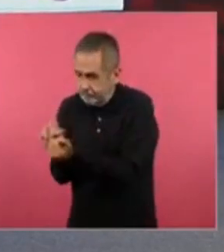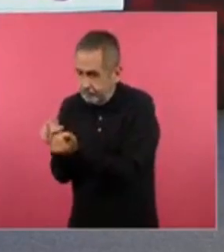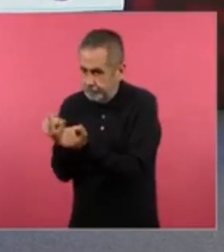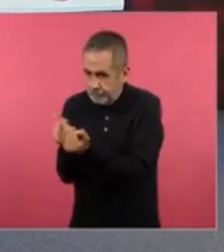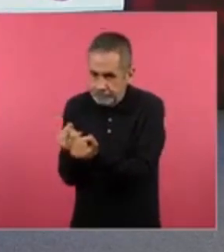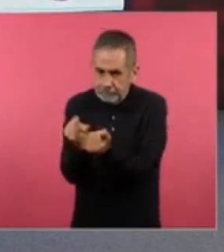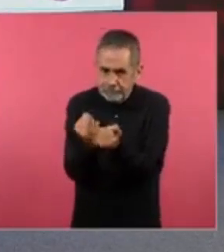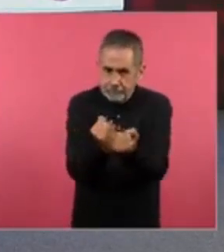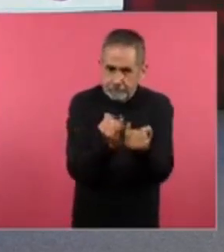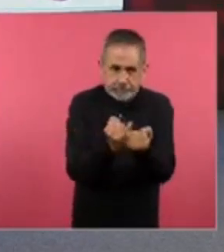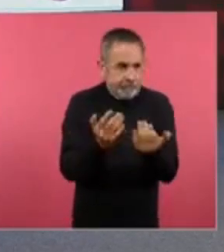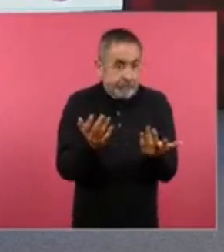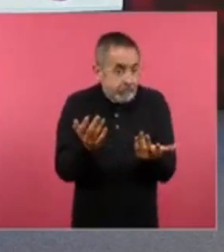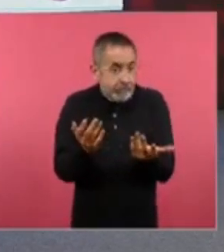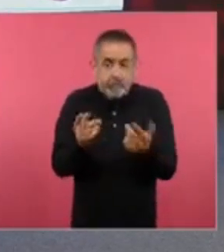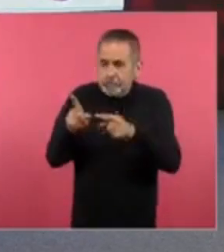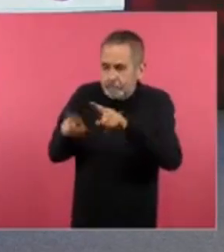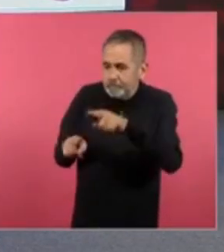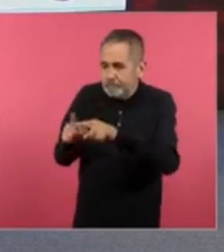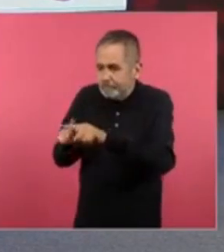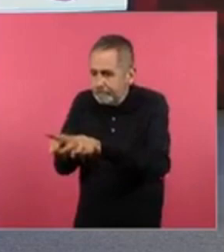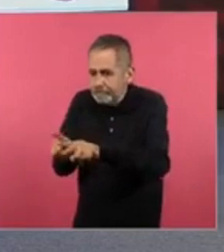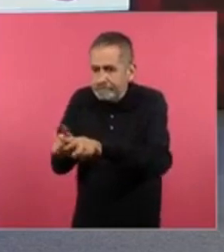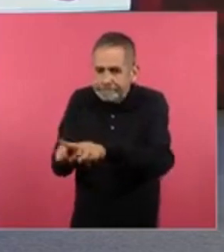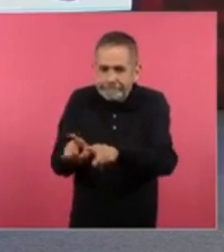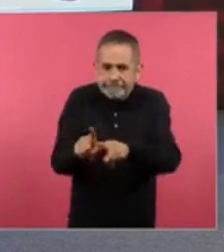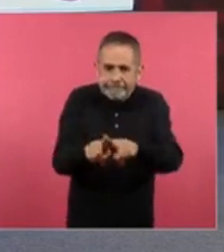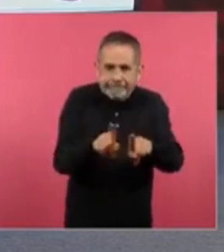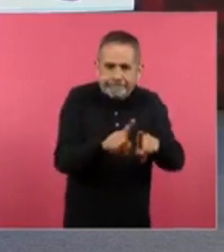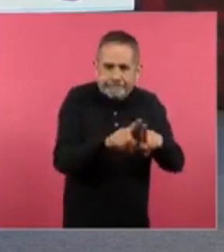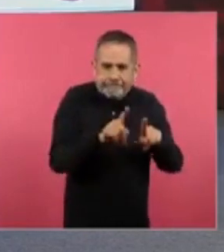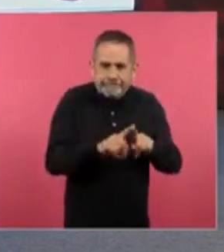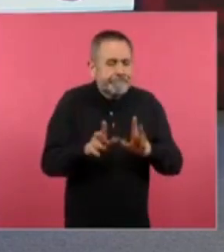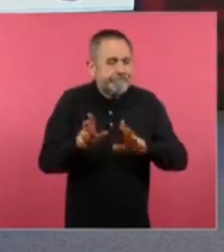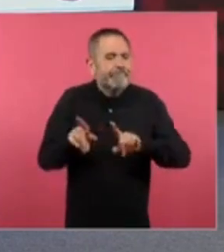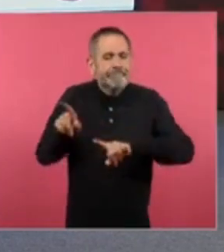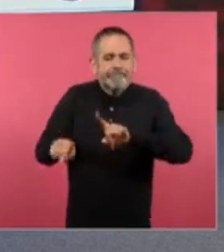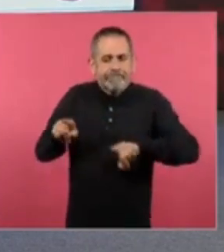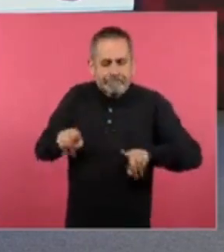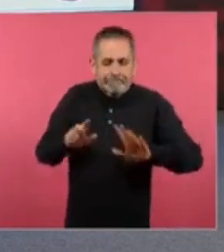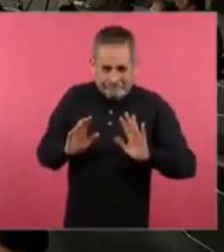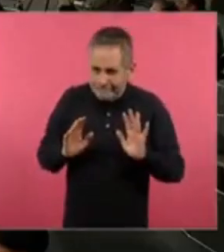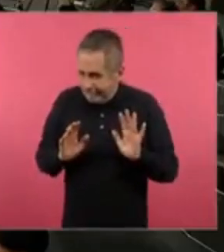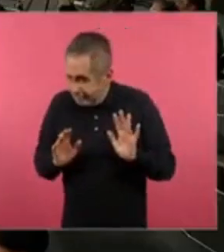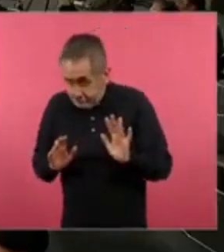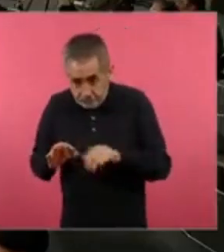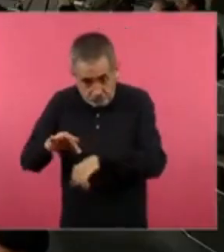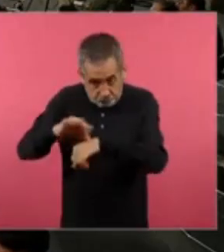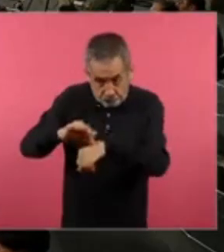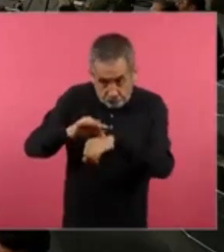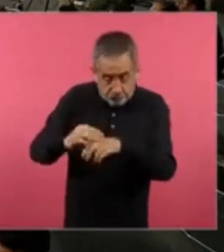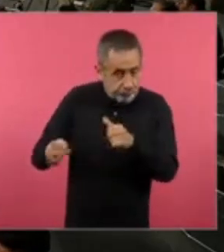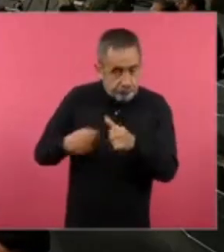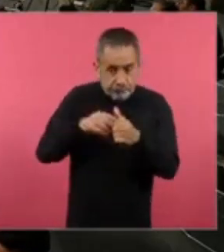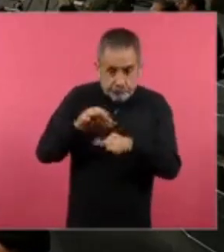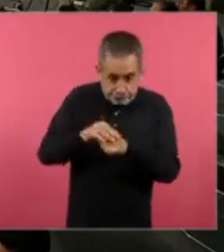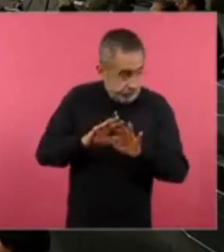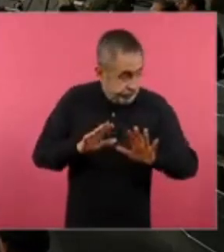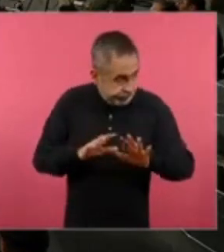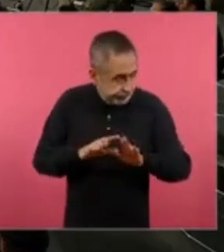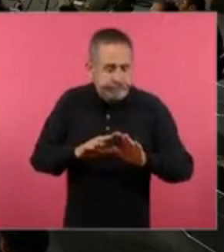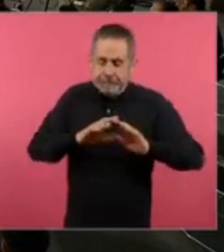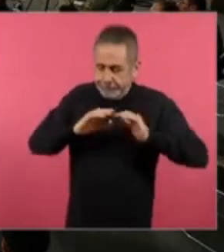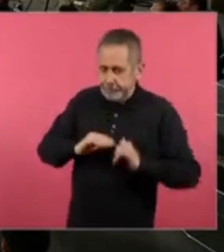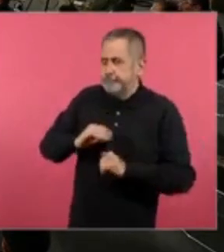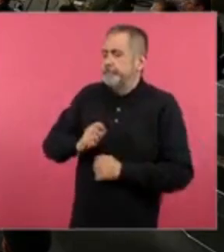las singularidades. Y vamos a partir de ello a generar algunas preguntas. Entonces, esto